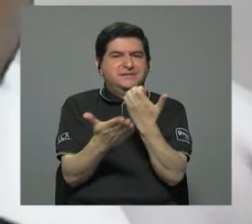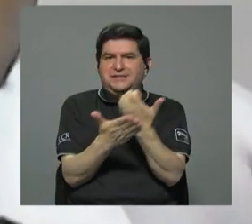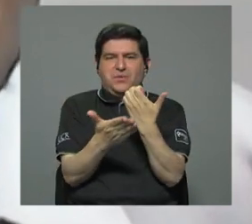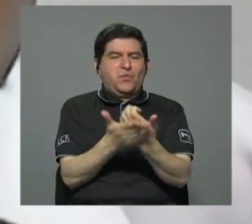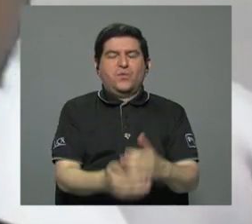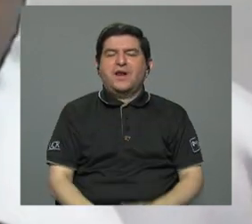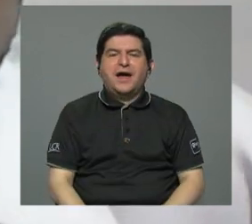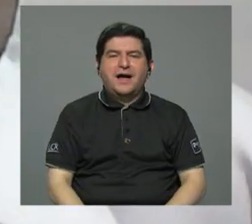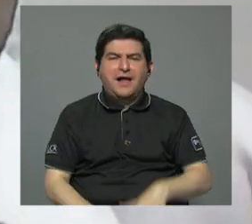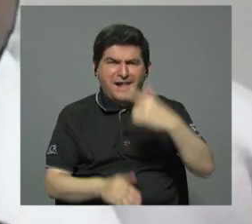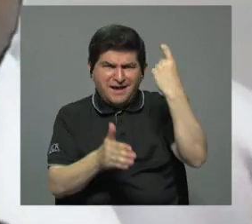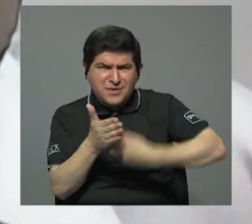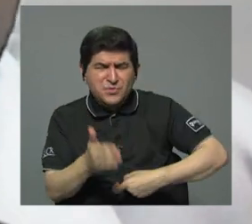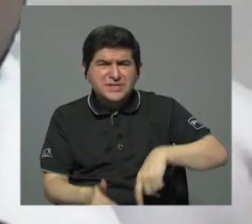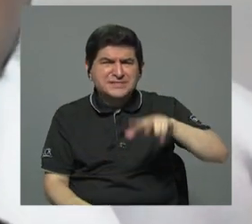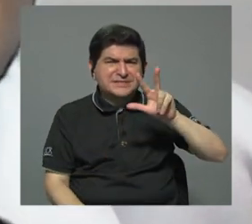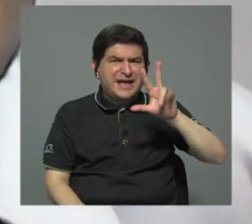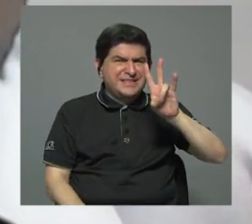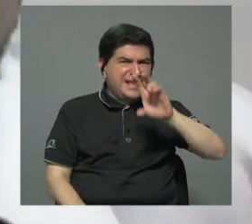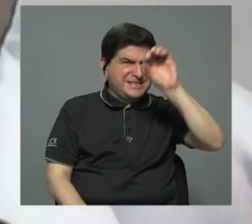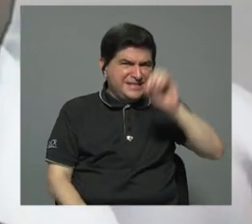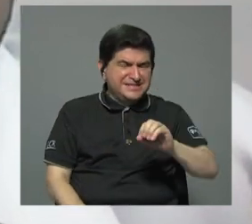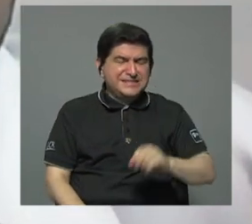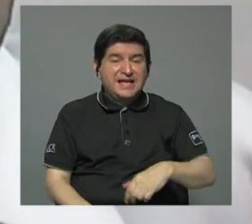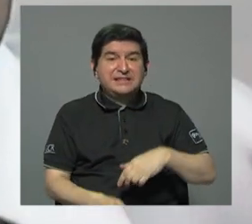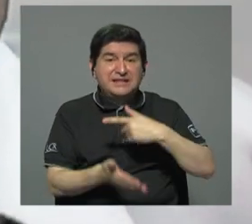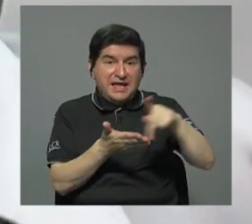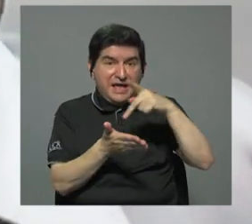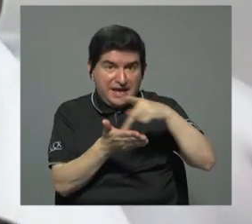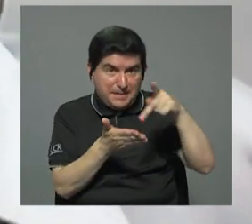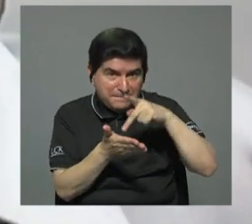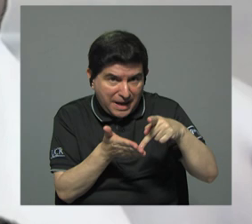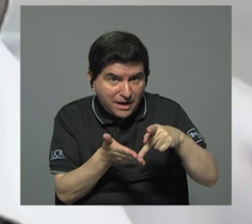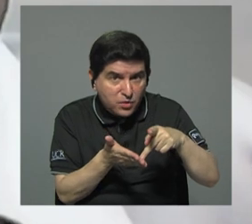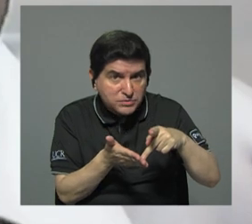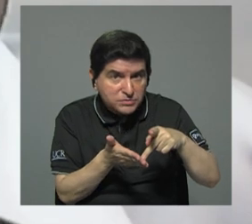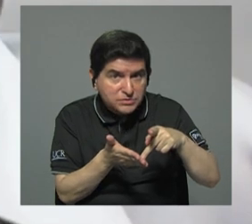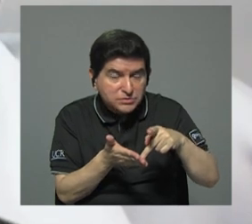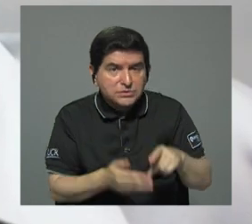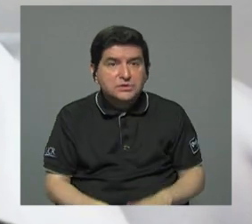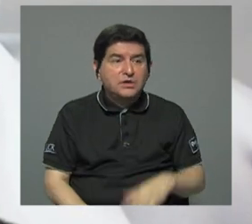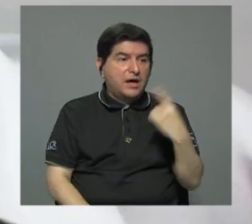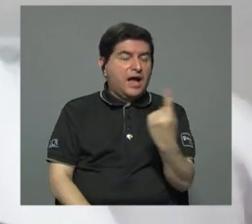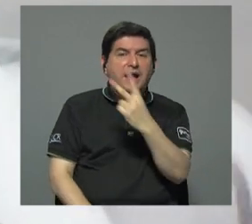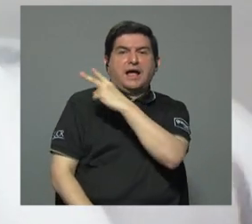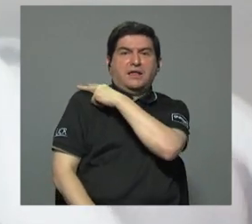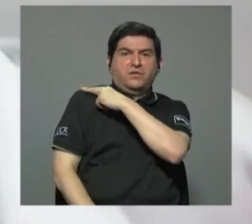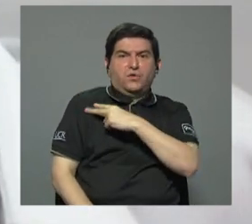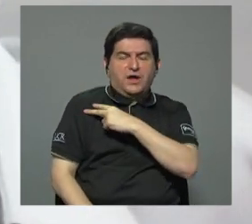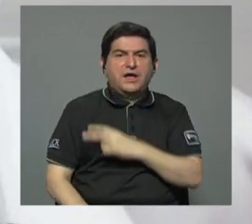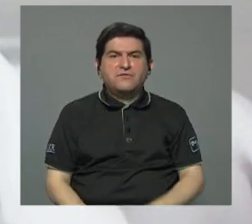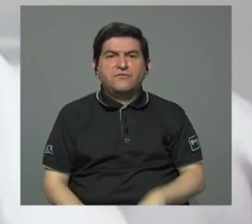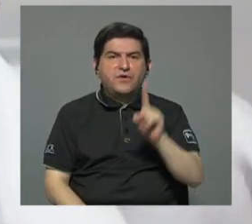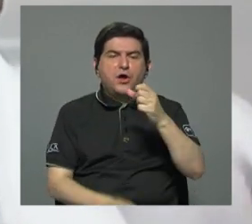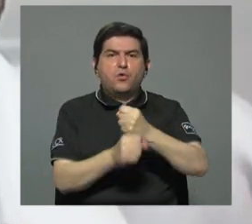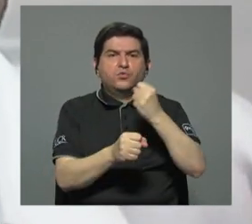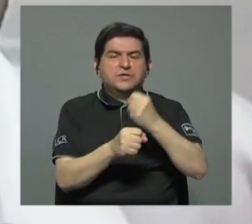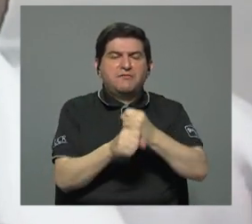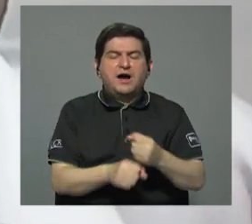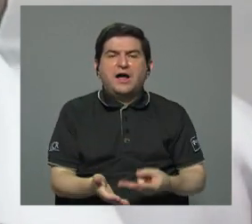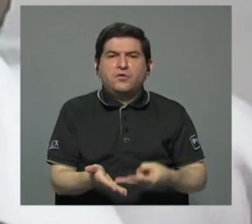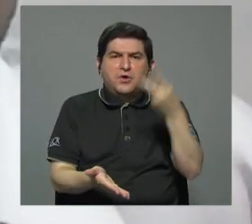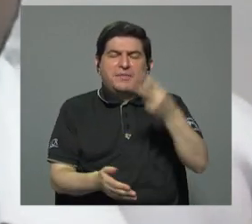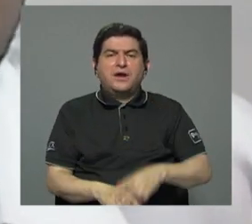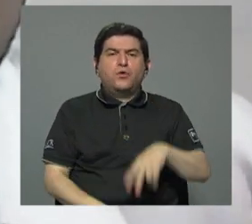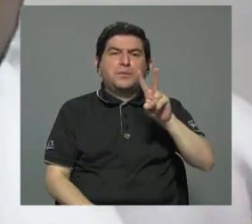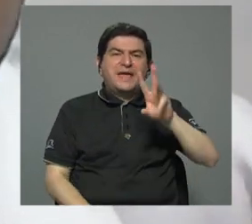Cuando tenemos un impuesto de 37% sobre los salarios, estamos hablando de que a cada patrono le va a costar un trabajador un 26%,